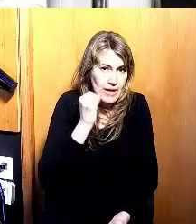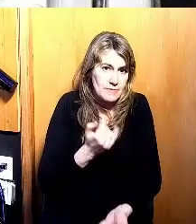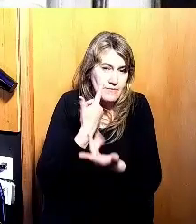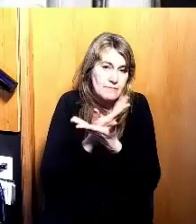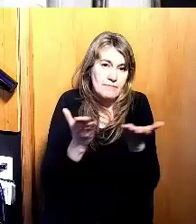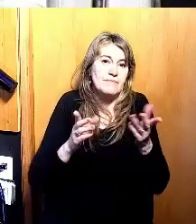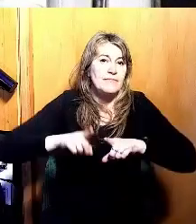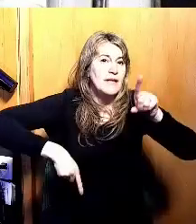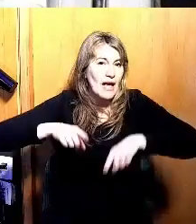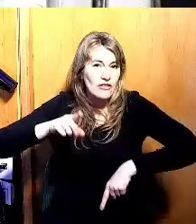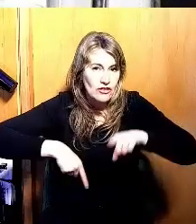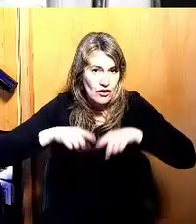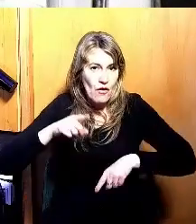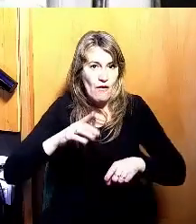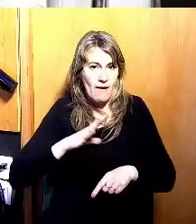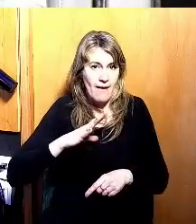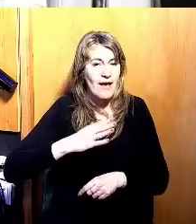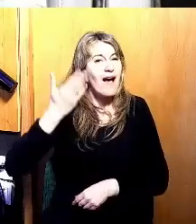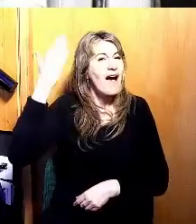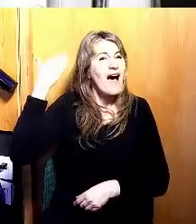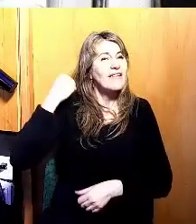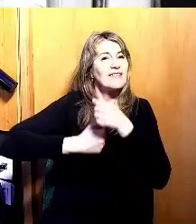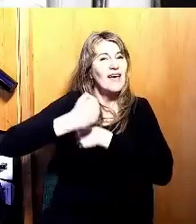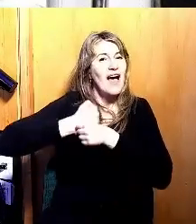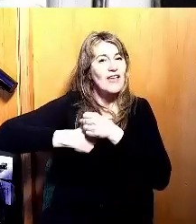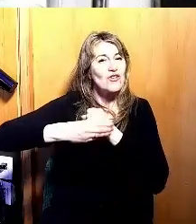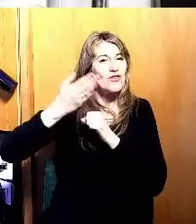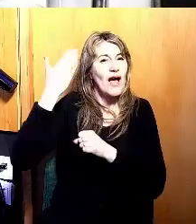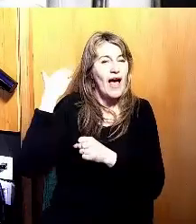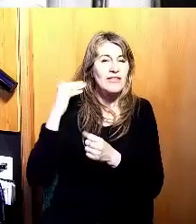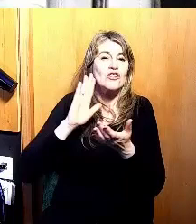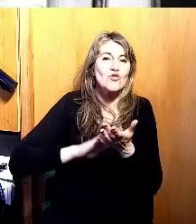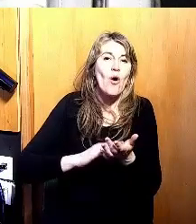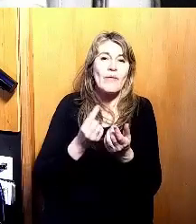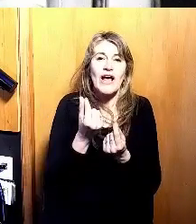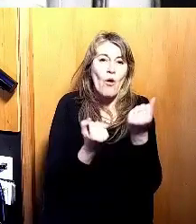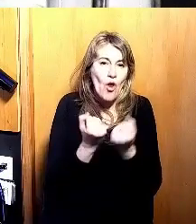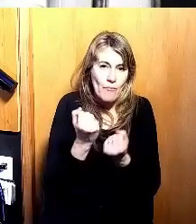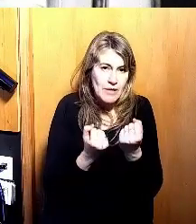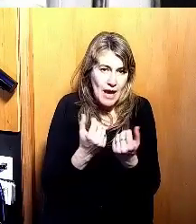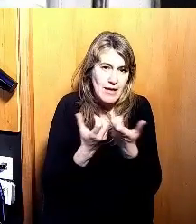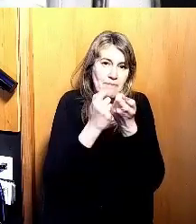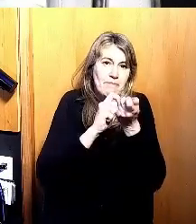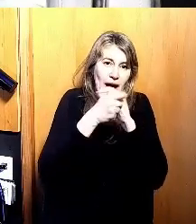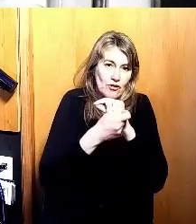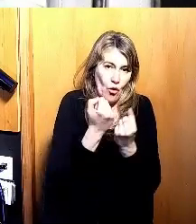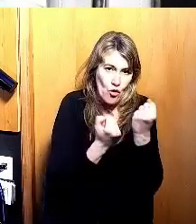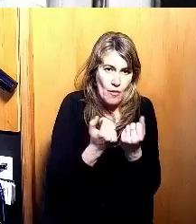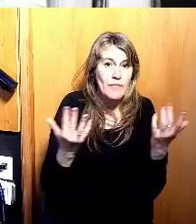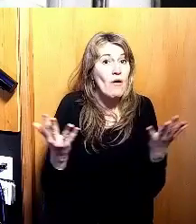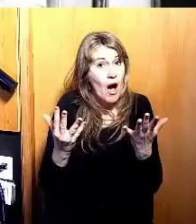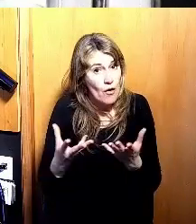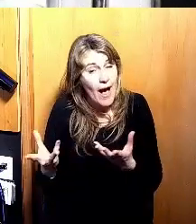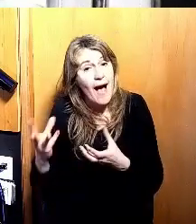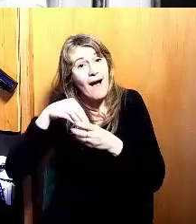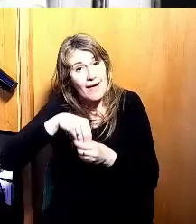gestión, que hasta hace unos años la gestión era solo sobre impacto económico, ahora hablamos de impacto social y ambiental, entonces